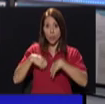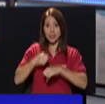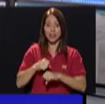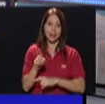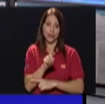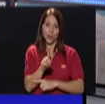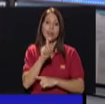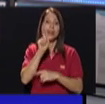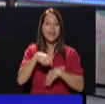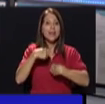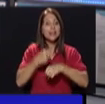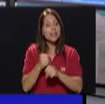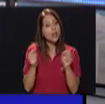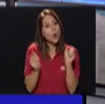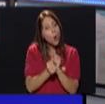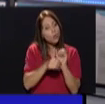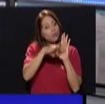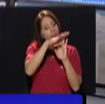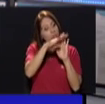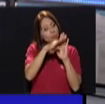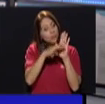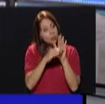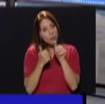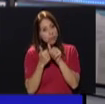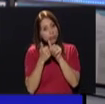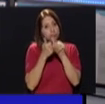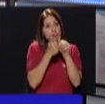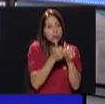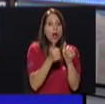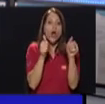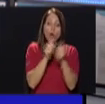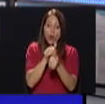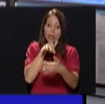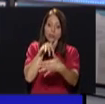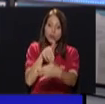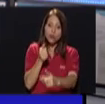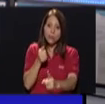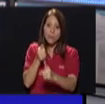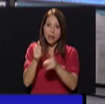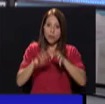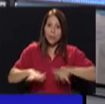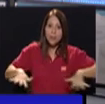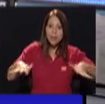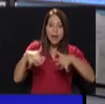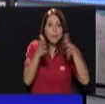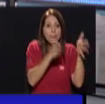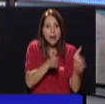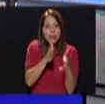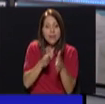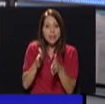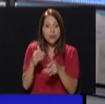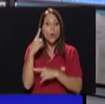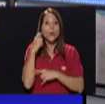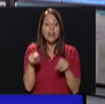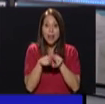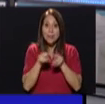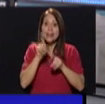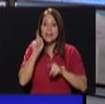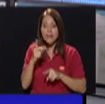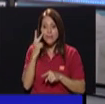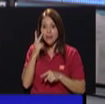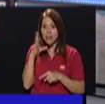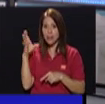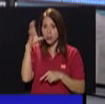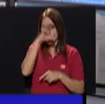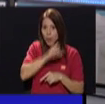hacer. Lo que se tiene que hacer es con el debido proceso de planificación, con los debidos estudios de impacto ambiental, porque también se tiene que